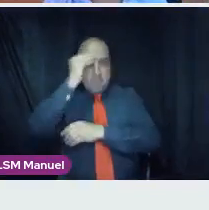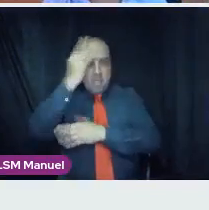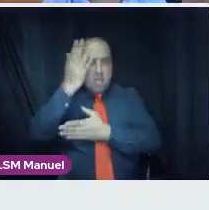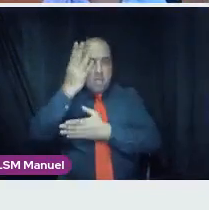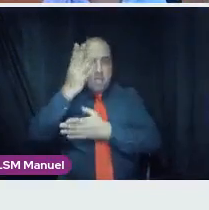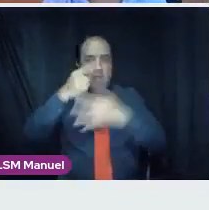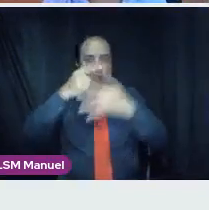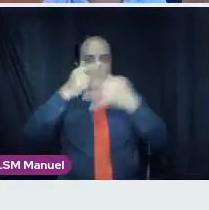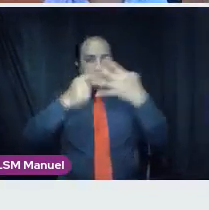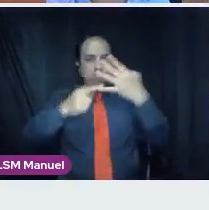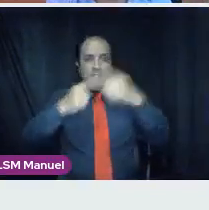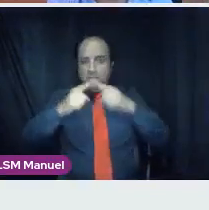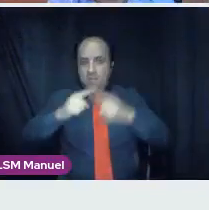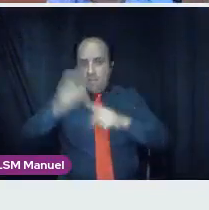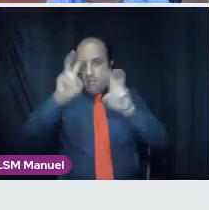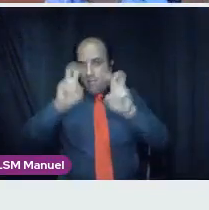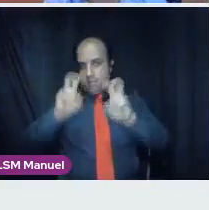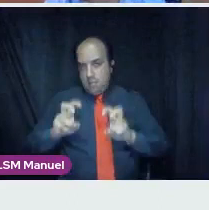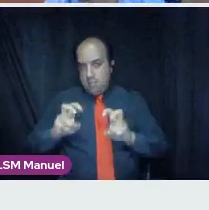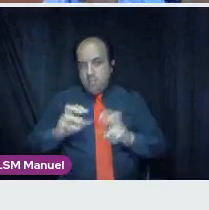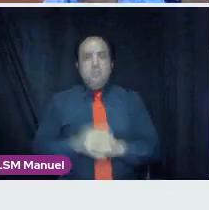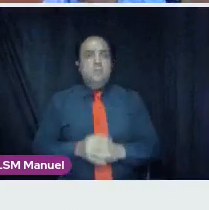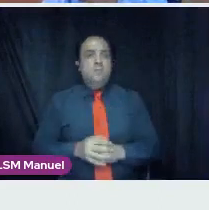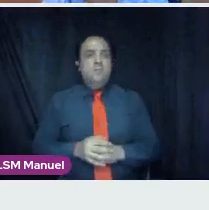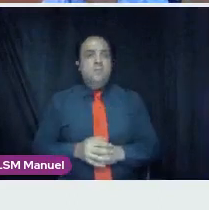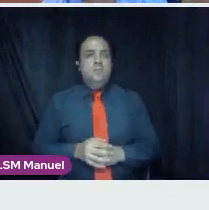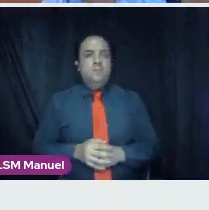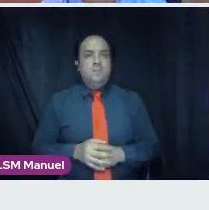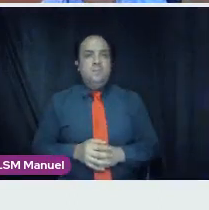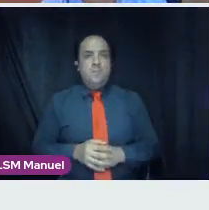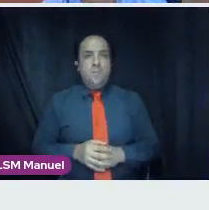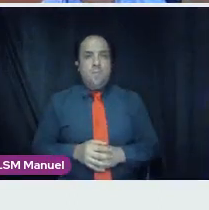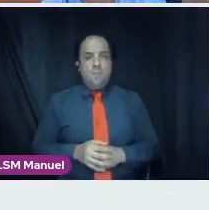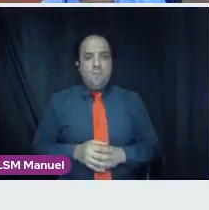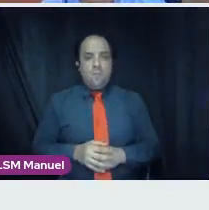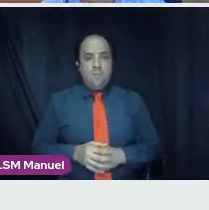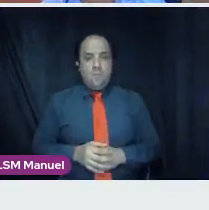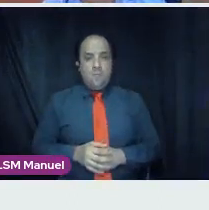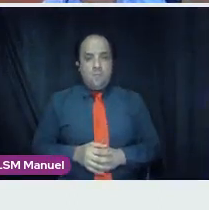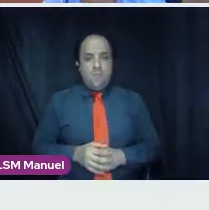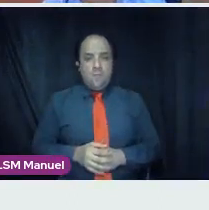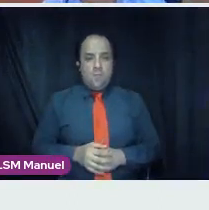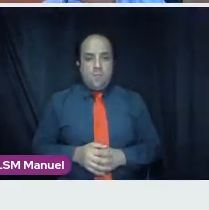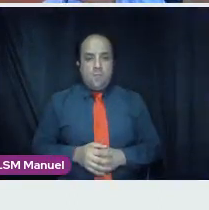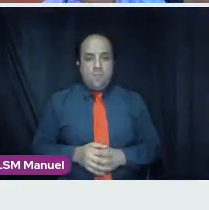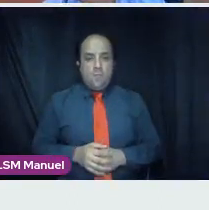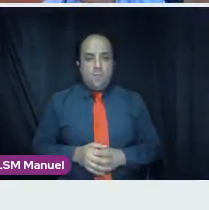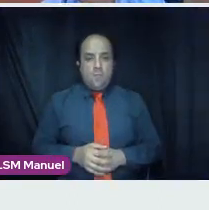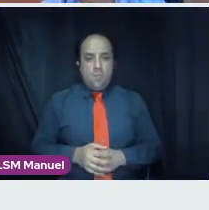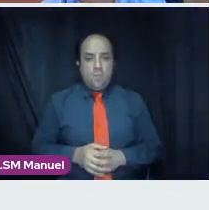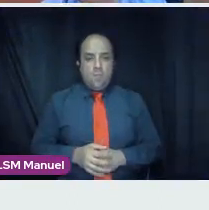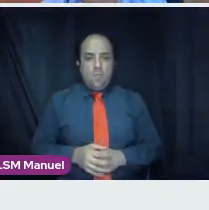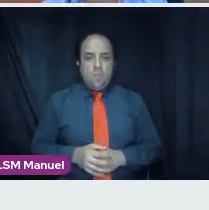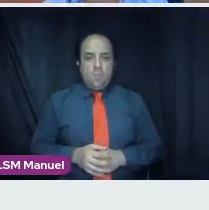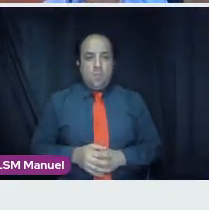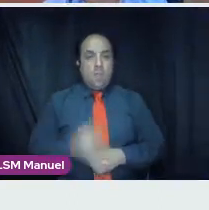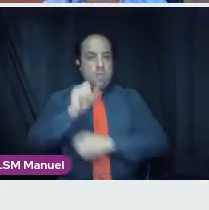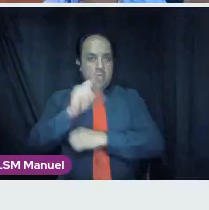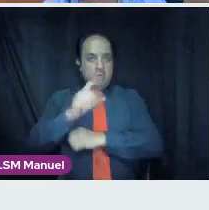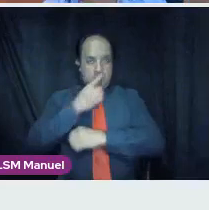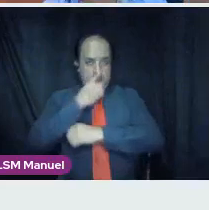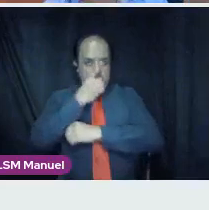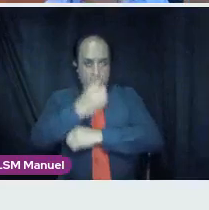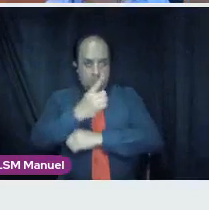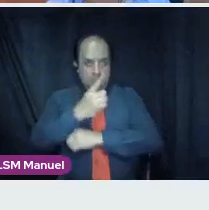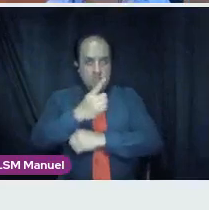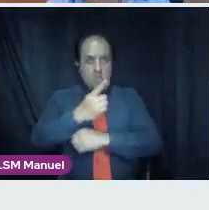de diversas áreas, ¿no?, de formación. Y también, ¿no?, quiero señalar que la